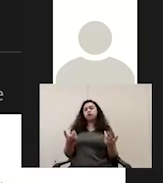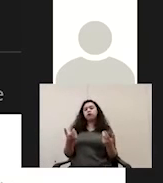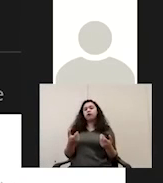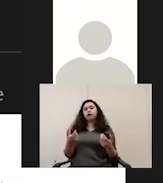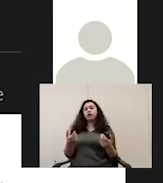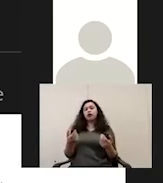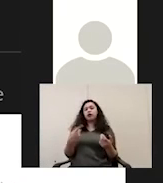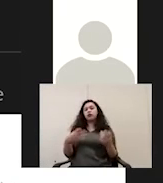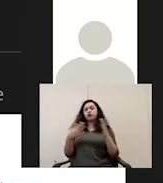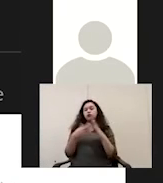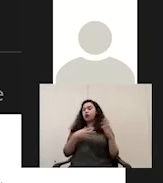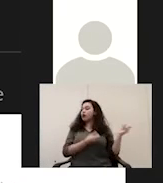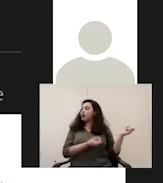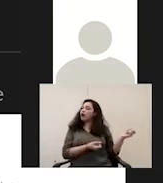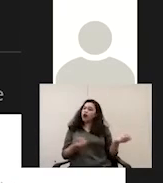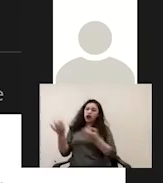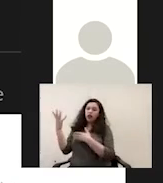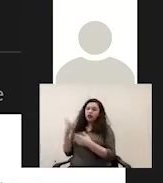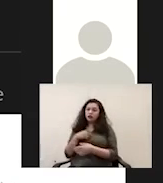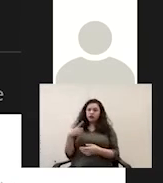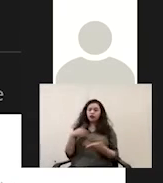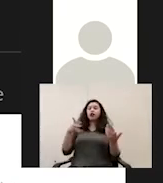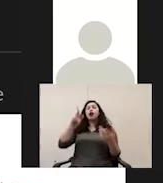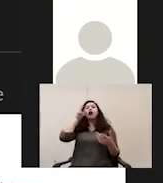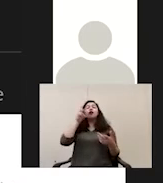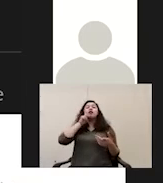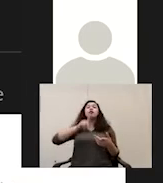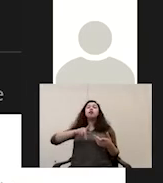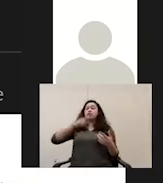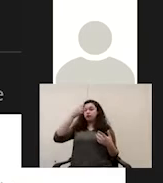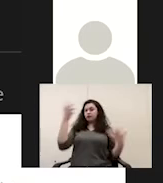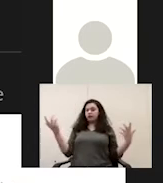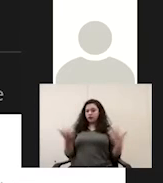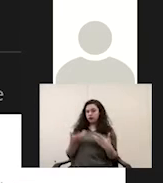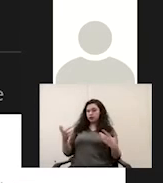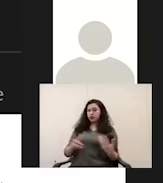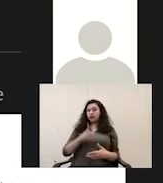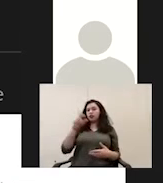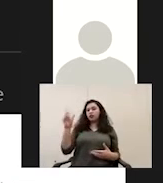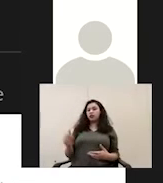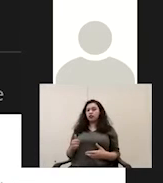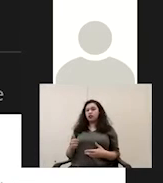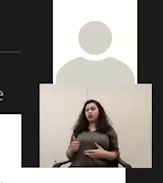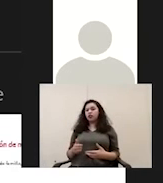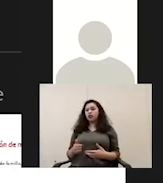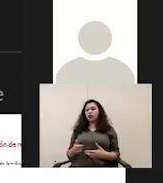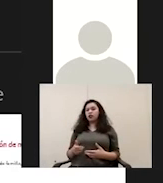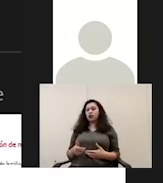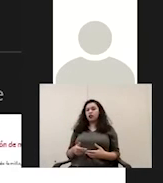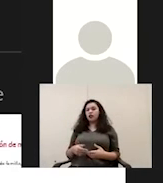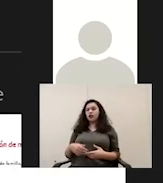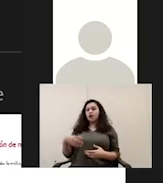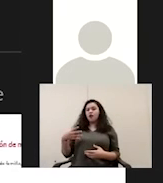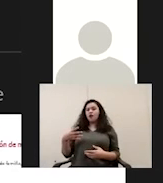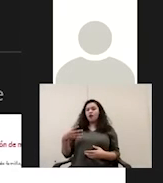a su casa, que se vayan a su casa, que se hagan la prueba y podrán presentarse después de 14 días. Si hacen